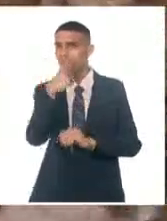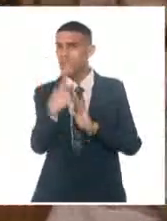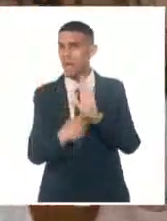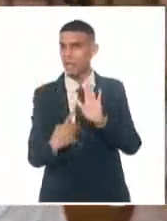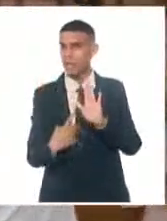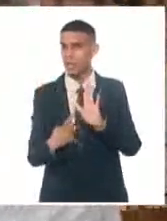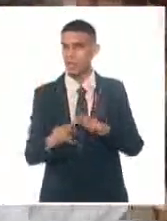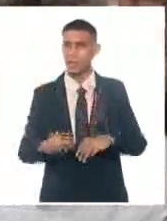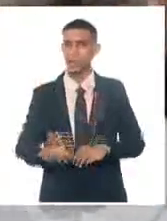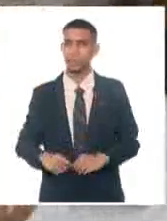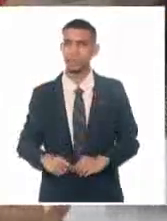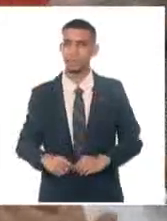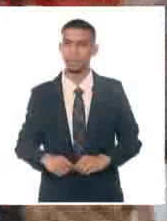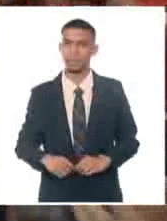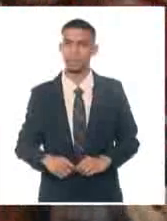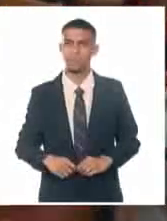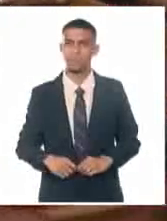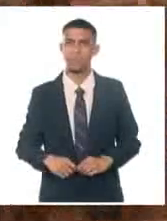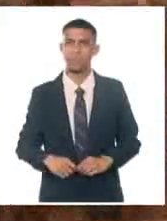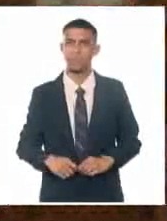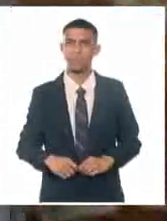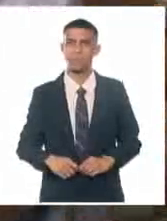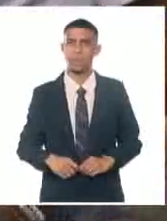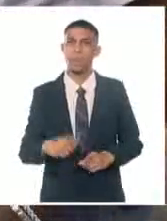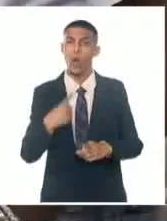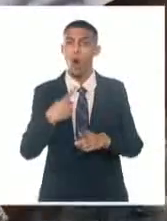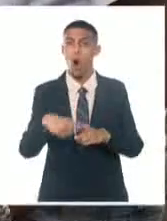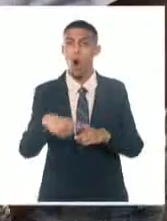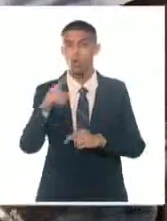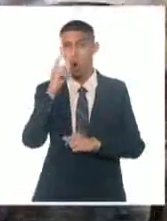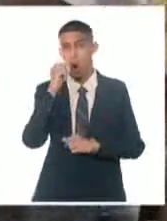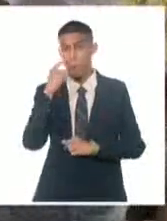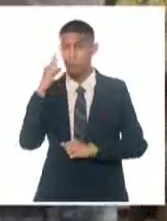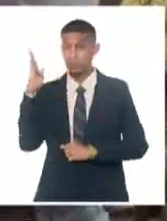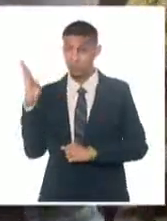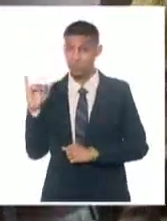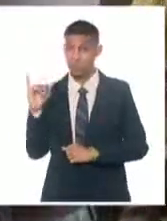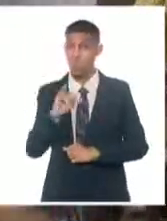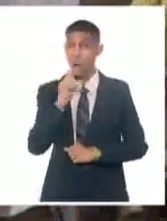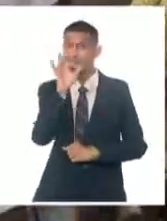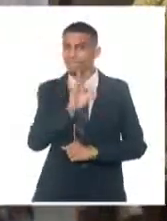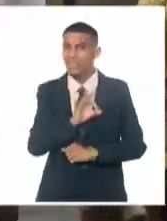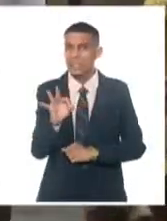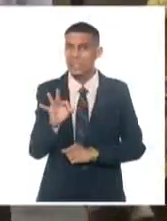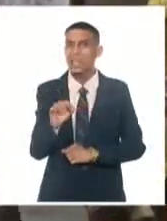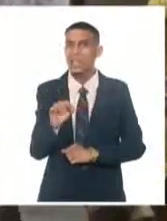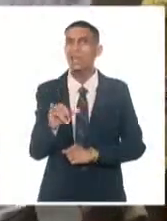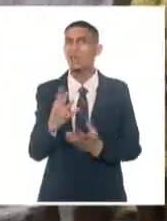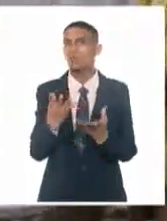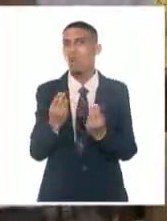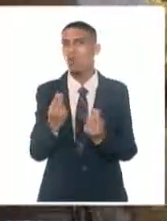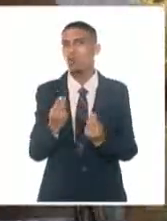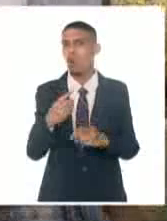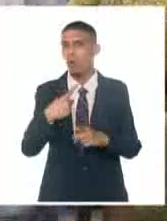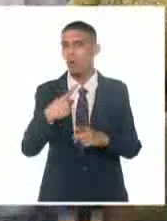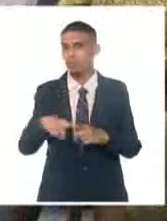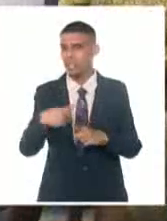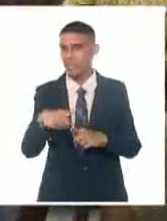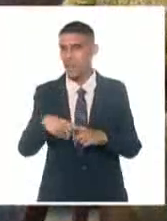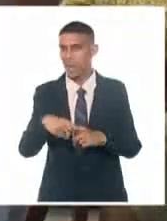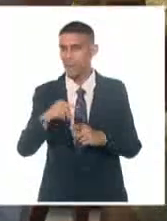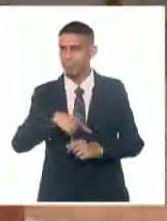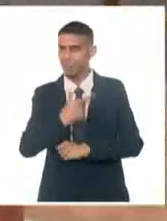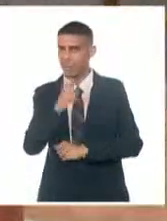a su vez el editor your Orlando perdomo distinguió por el empleo eficiente de diversos recursos artísticos la